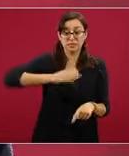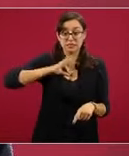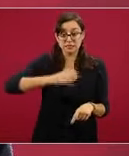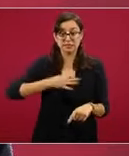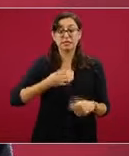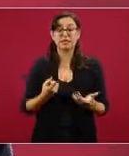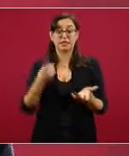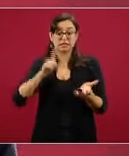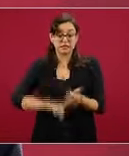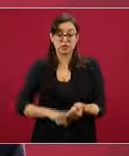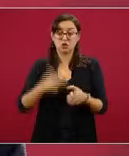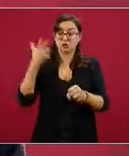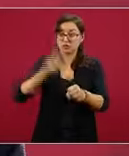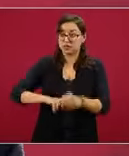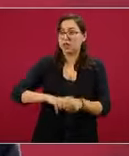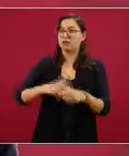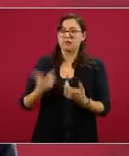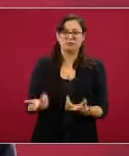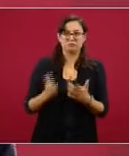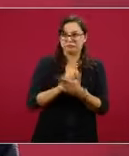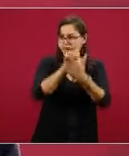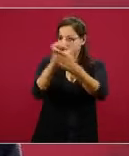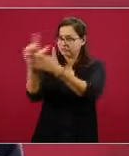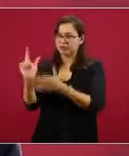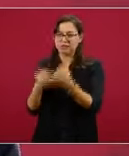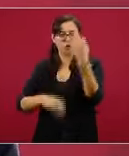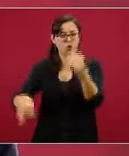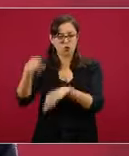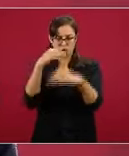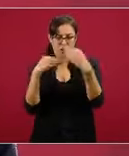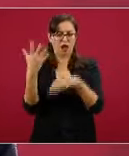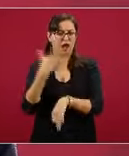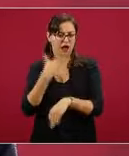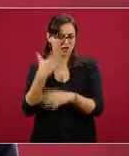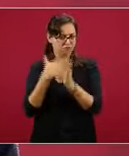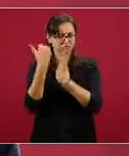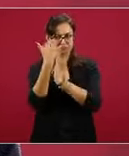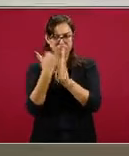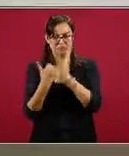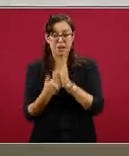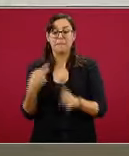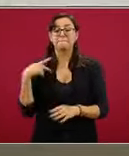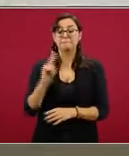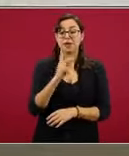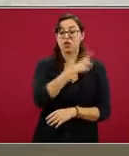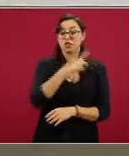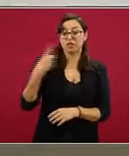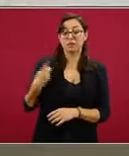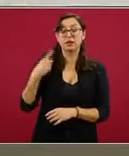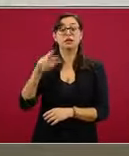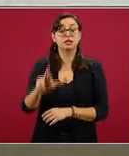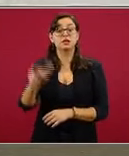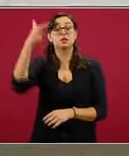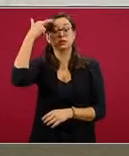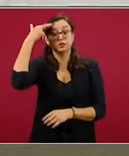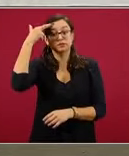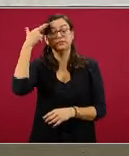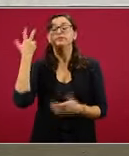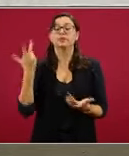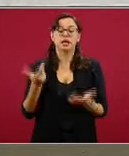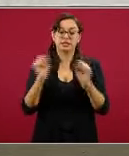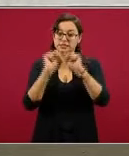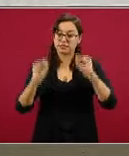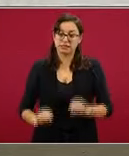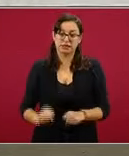nosocomiales al interior de los hospitales, es decir, hay toda una serie de guías. Sin embargo, recordemos que en México el sistema de salud está